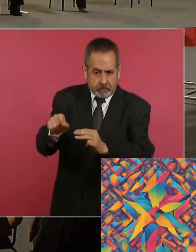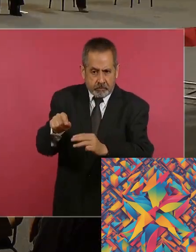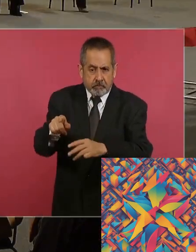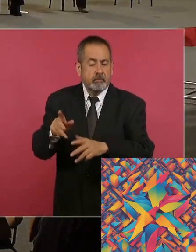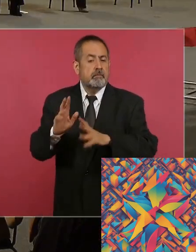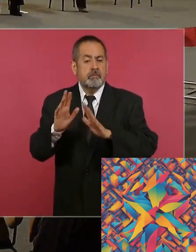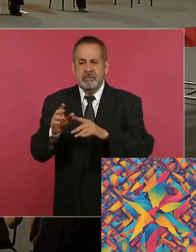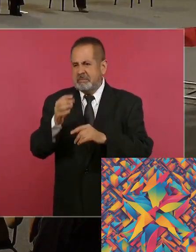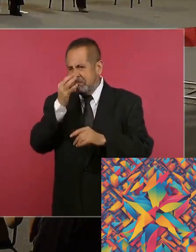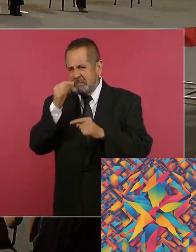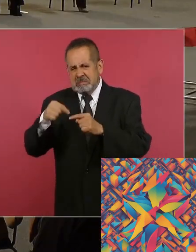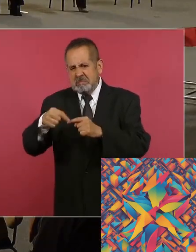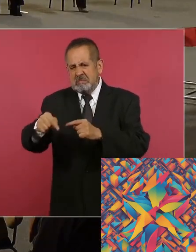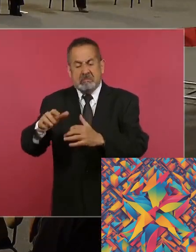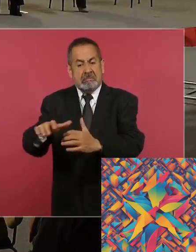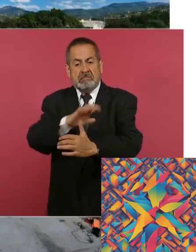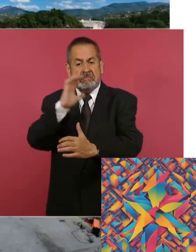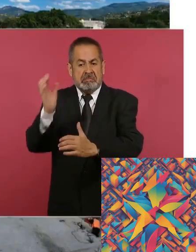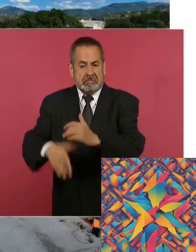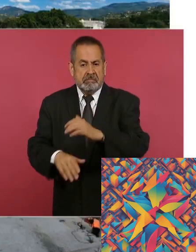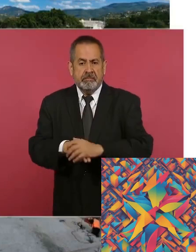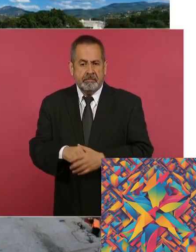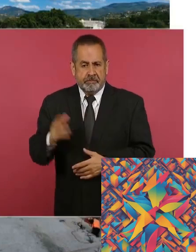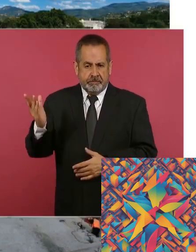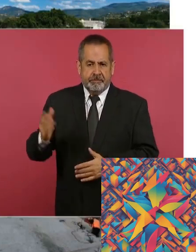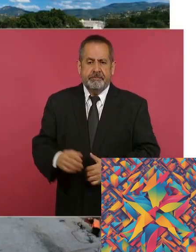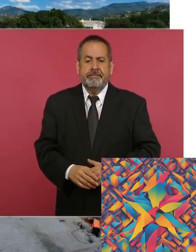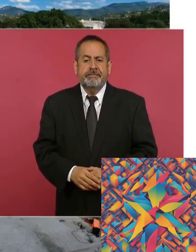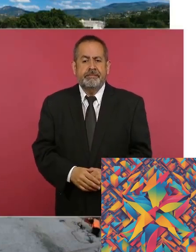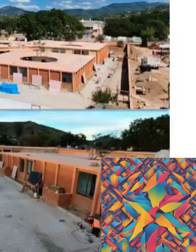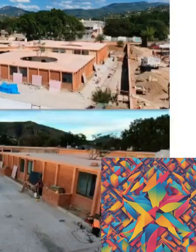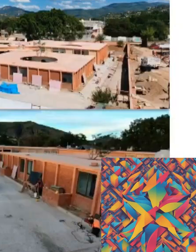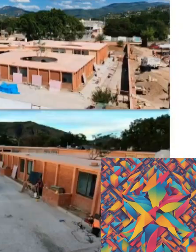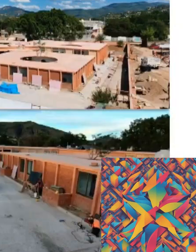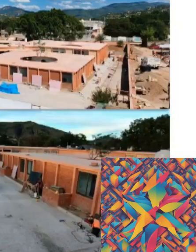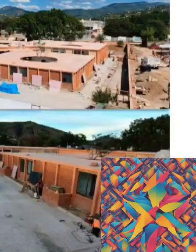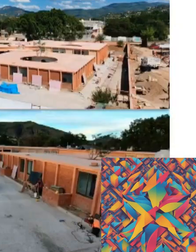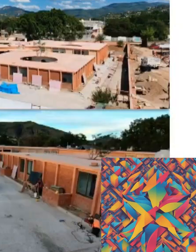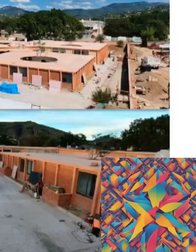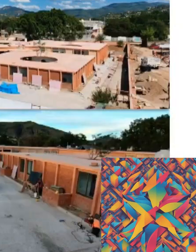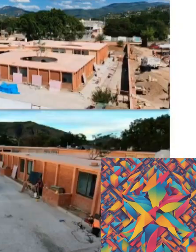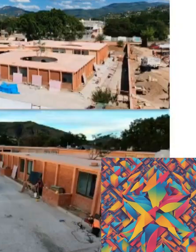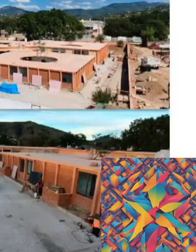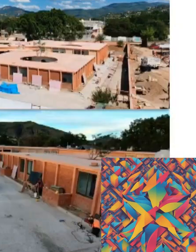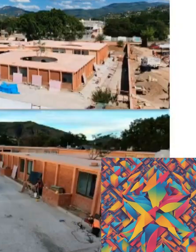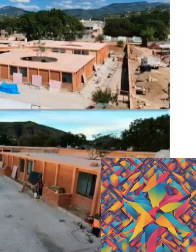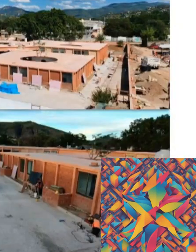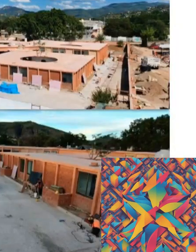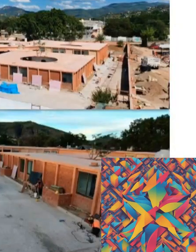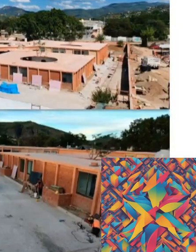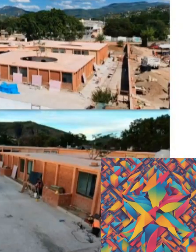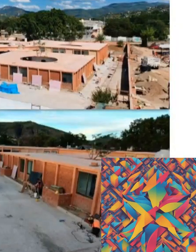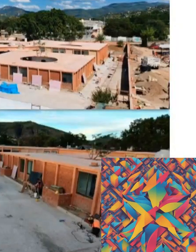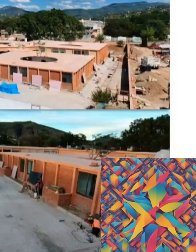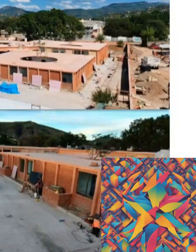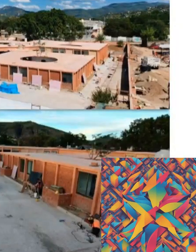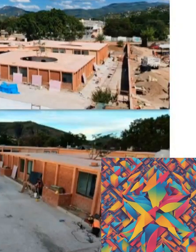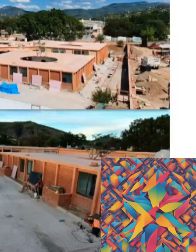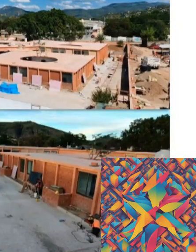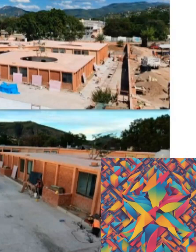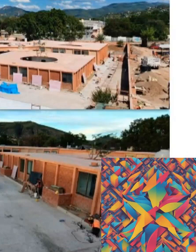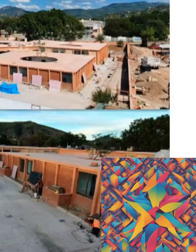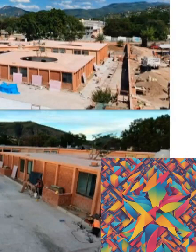consultas y está trabajando arduamente para garantizar la salud de la comunidad Aunque enfrentan desafíos con el suministro de